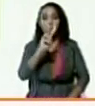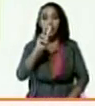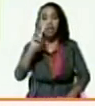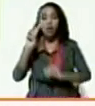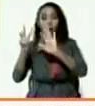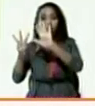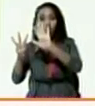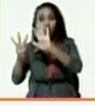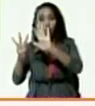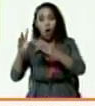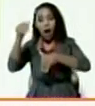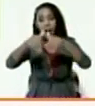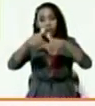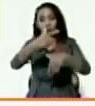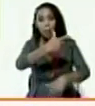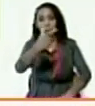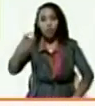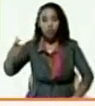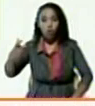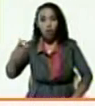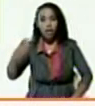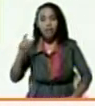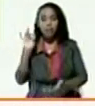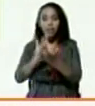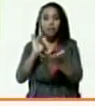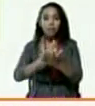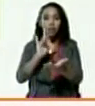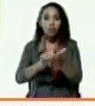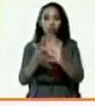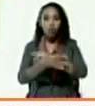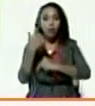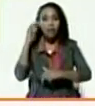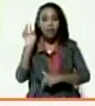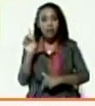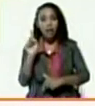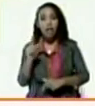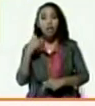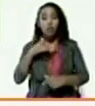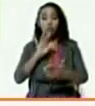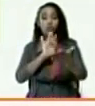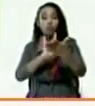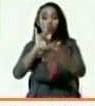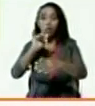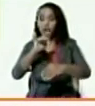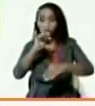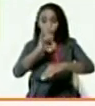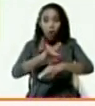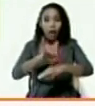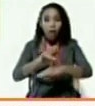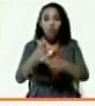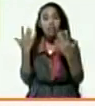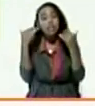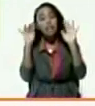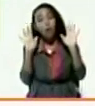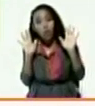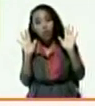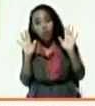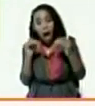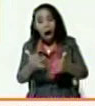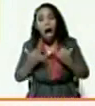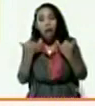189.128 electores visitados, electoras visitados, y ya hemos tocado, según el REC actual,